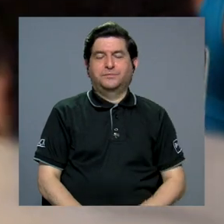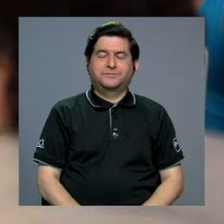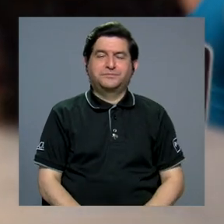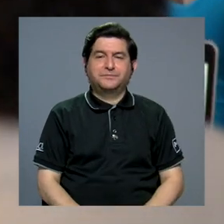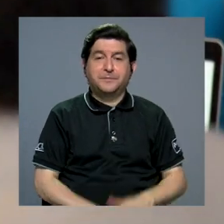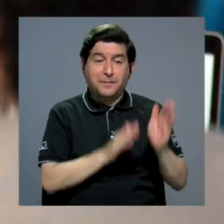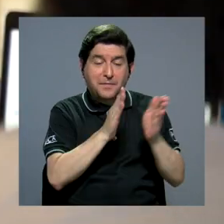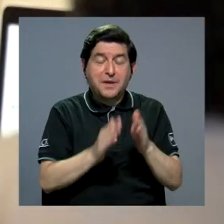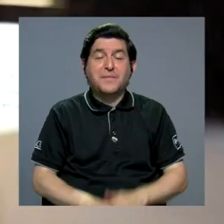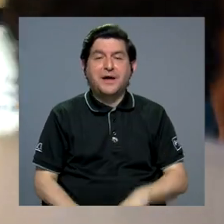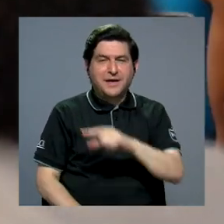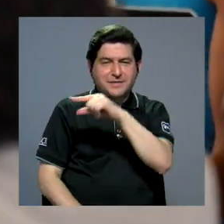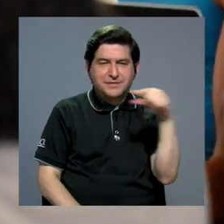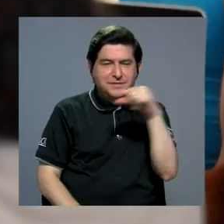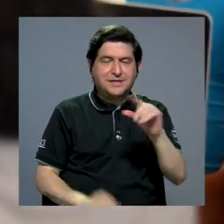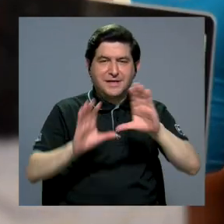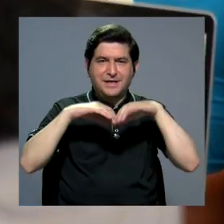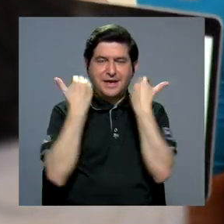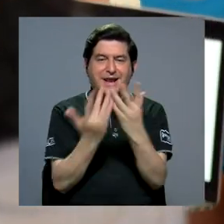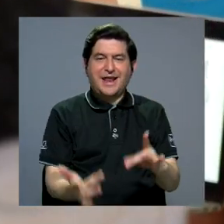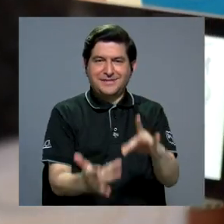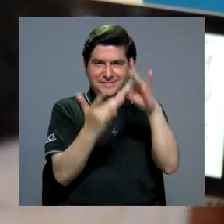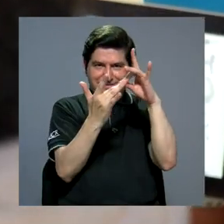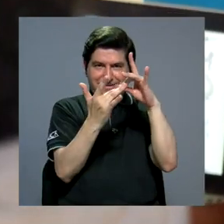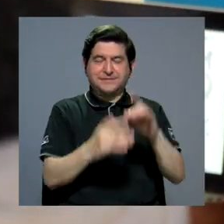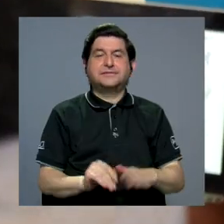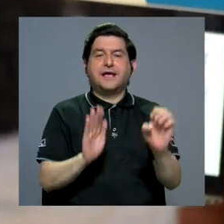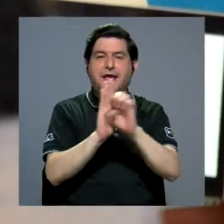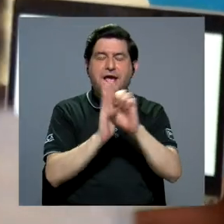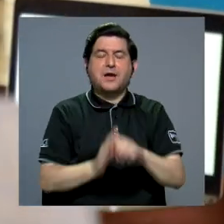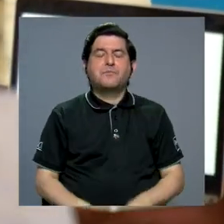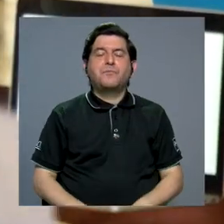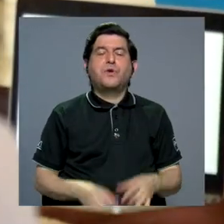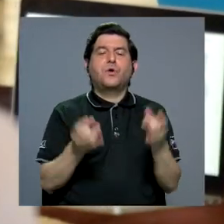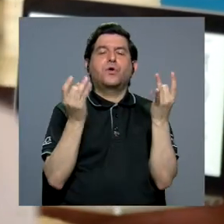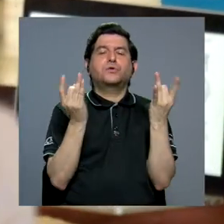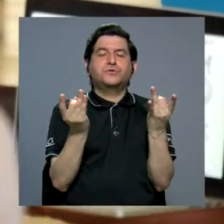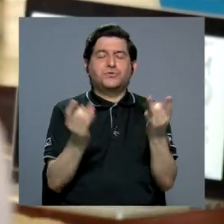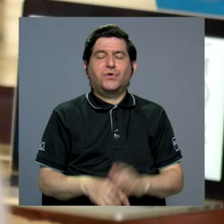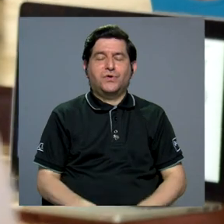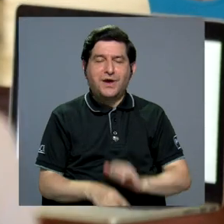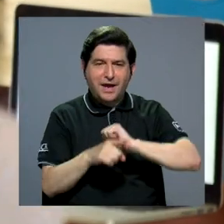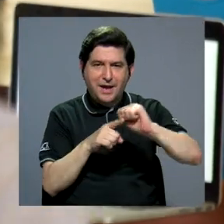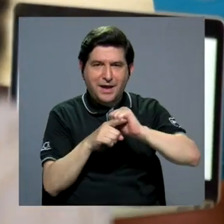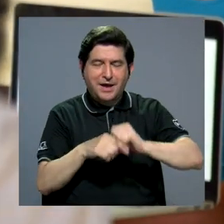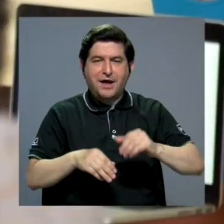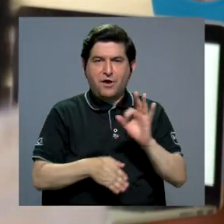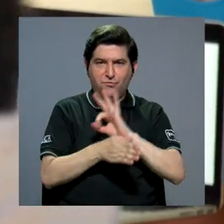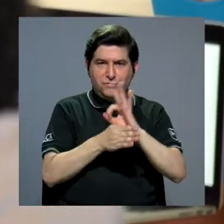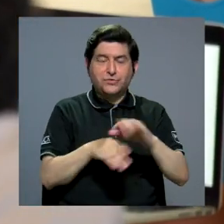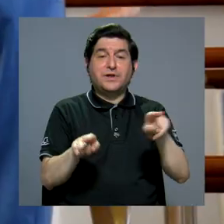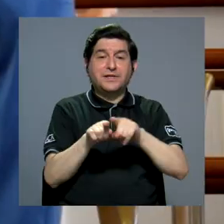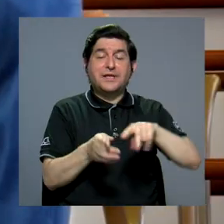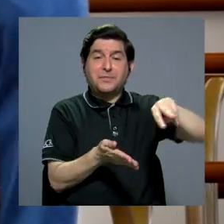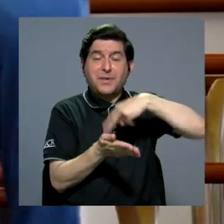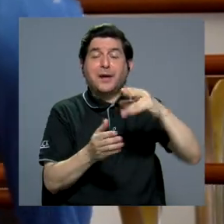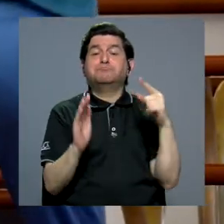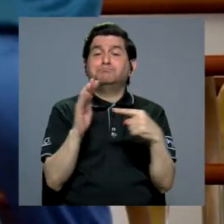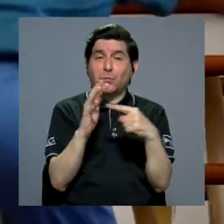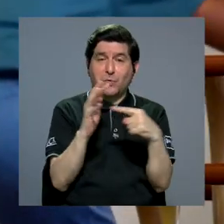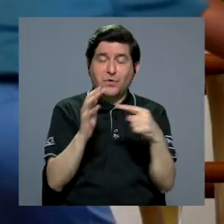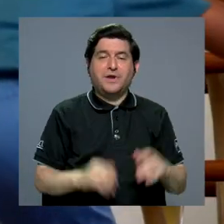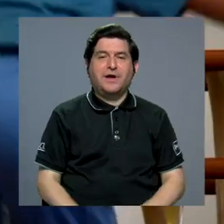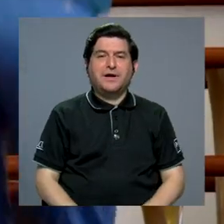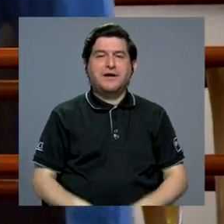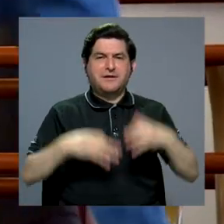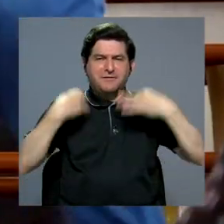quienes preparan cada semana clases especiales, por ejemplo de yoga, entrenamiento funcional y hasta baile popular.